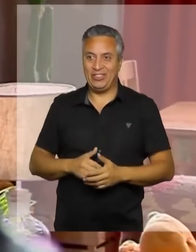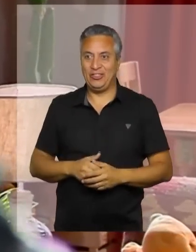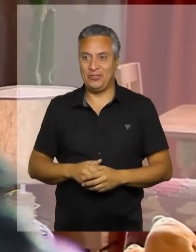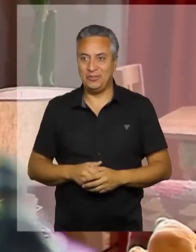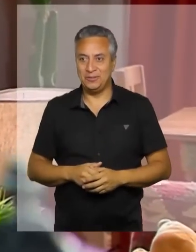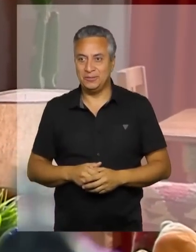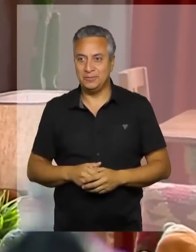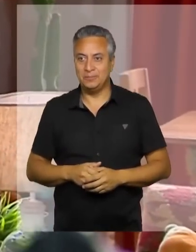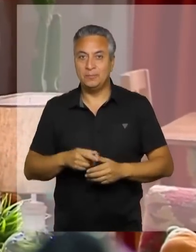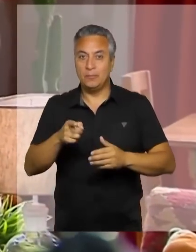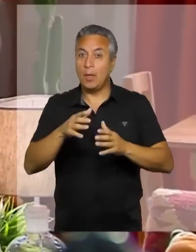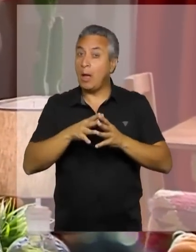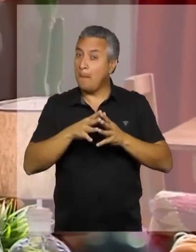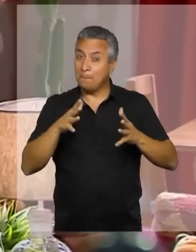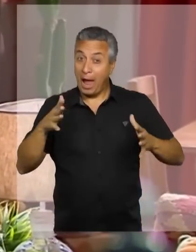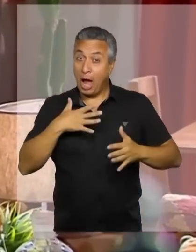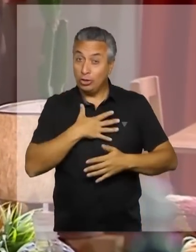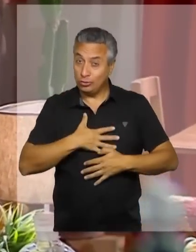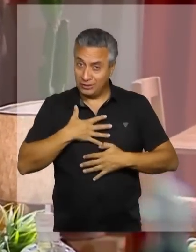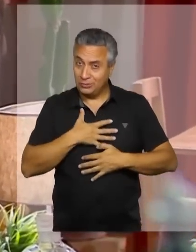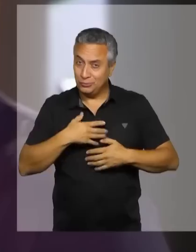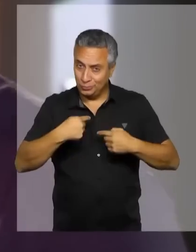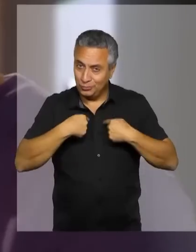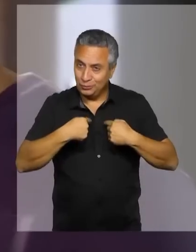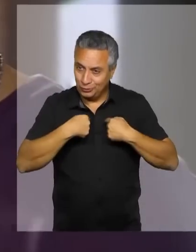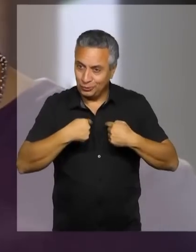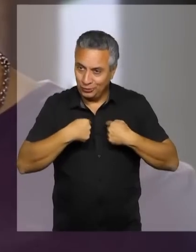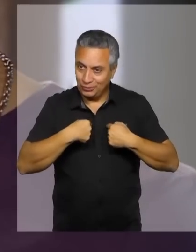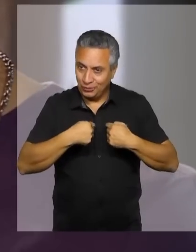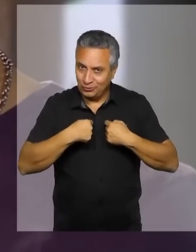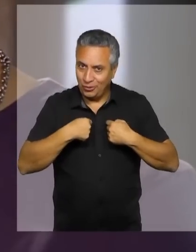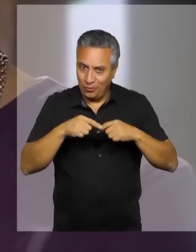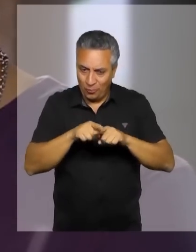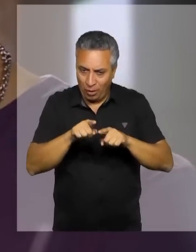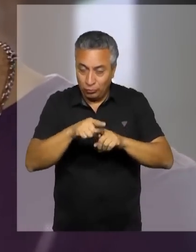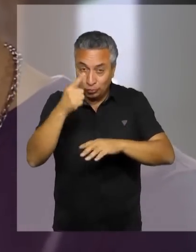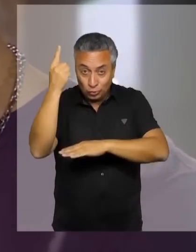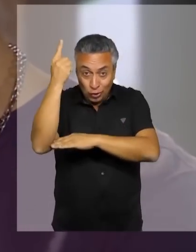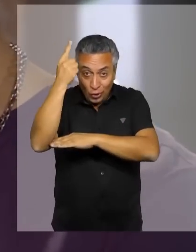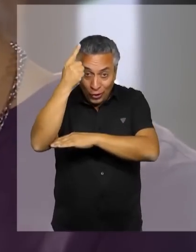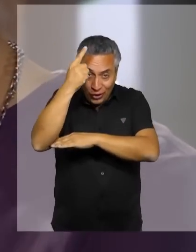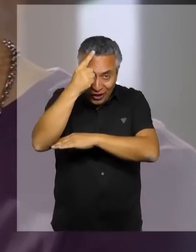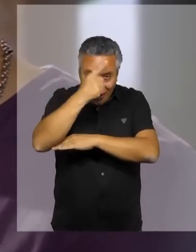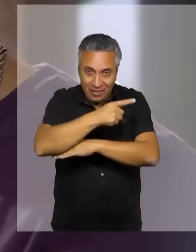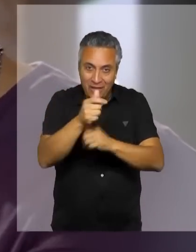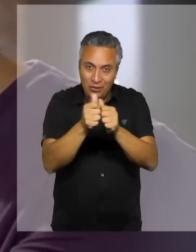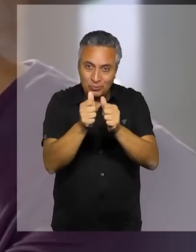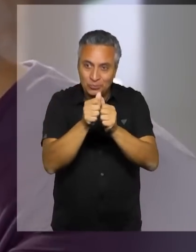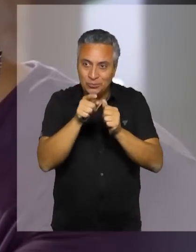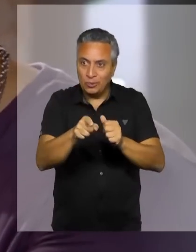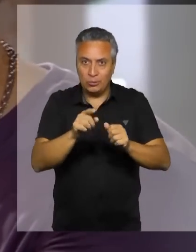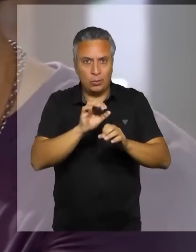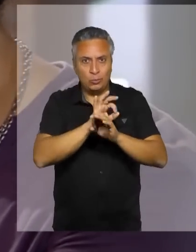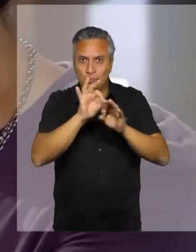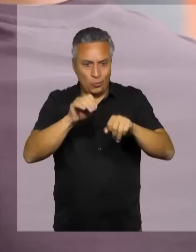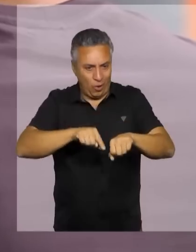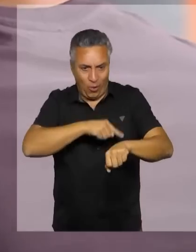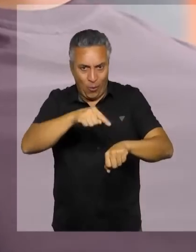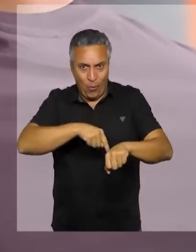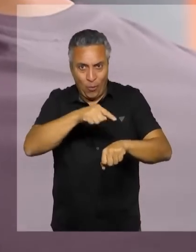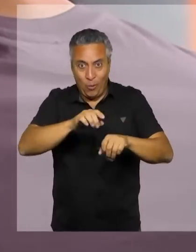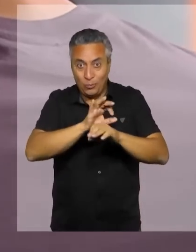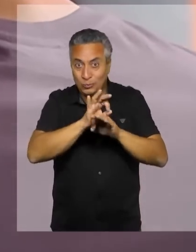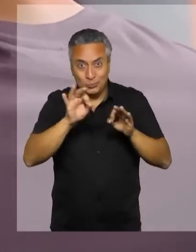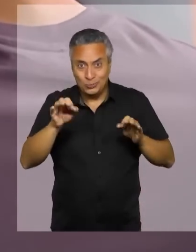Lo más contento voy a ser yo. Y haber pasado todo el día contigo. Nunca había pasado tanto rato contigo, me